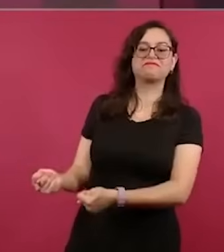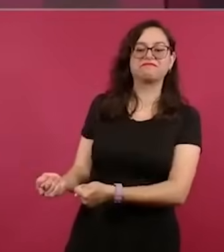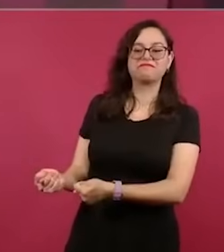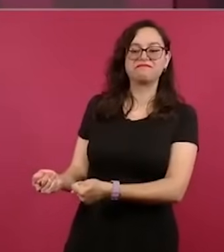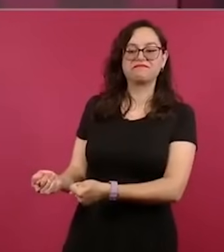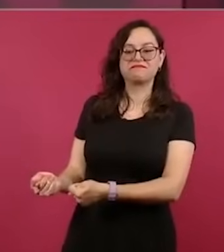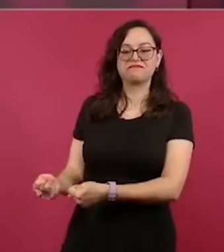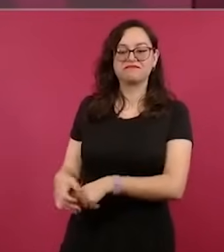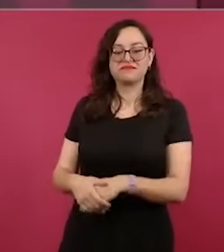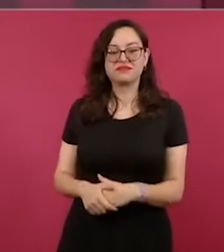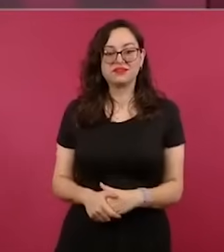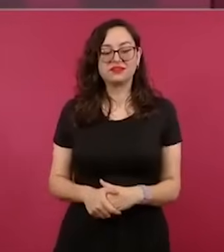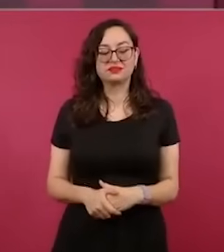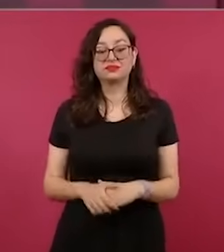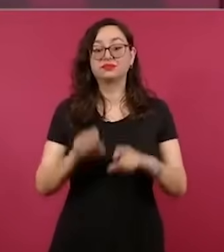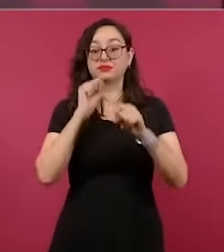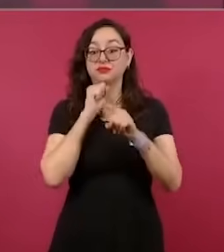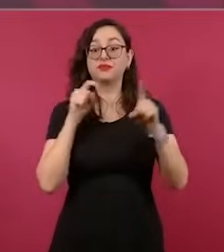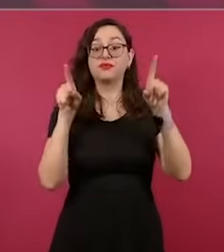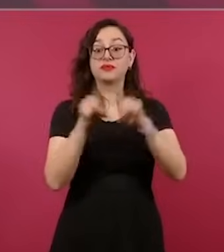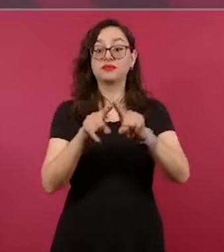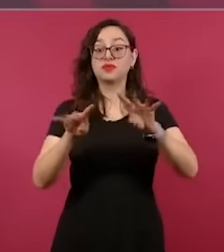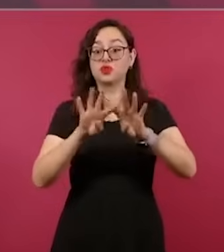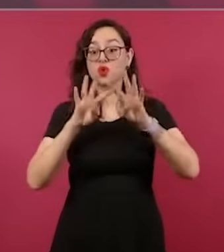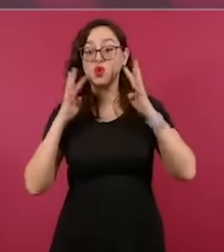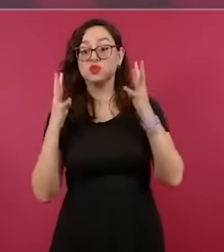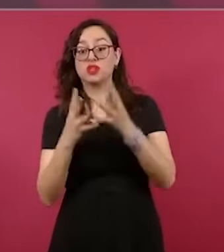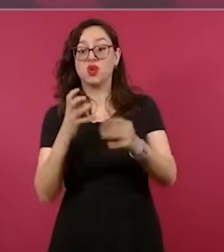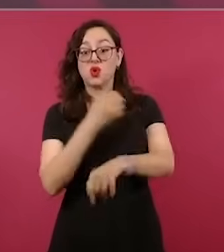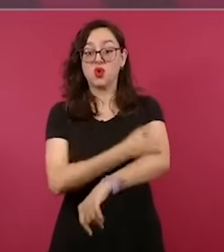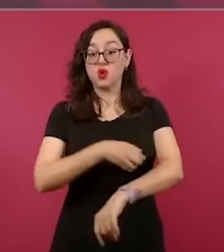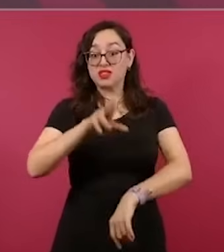los consejos coordinadores empresariales.